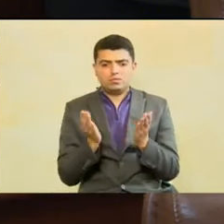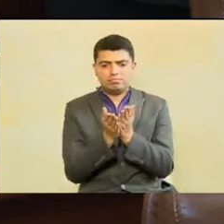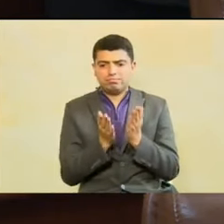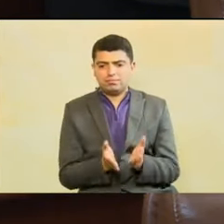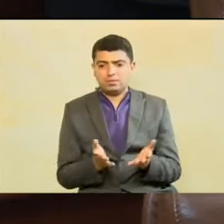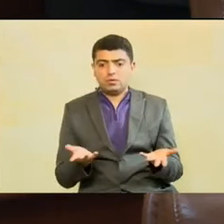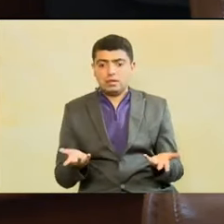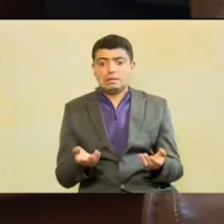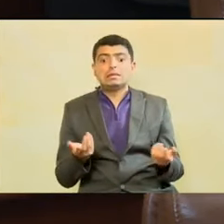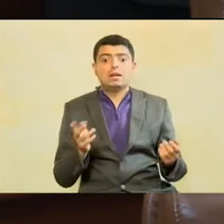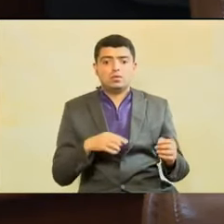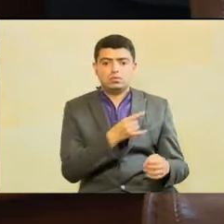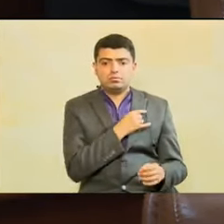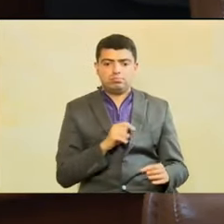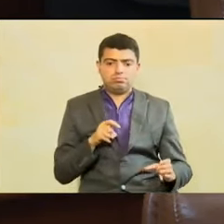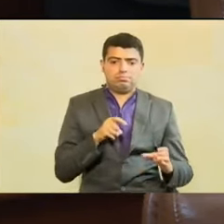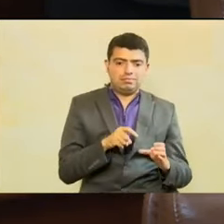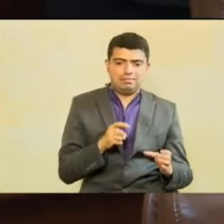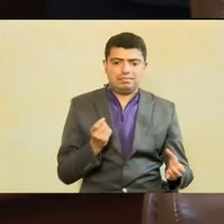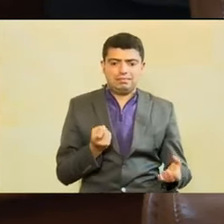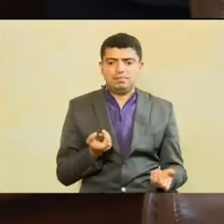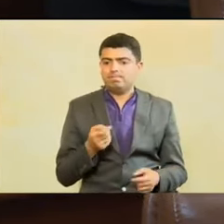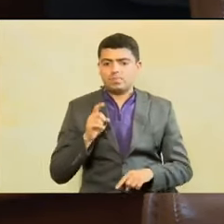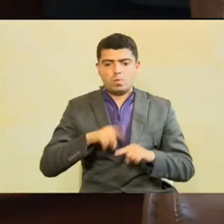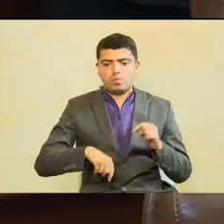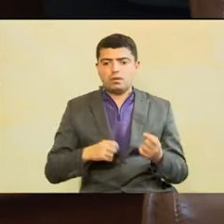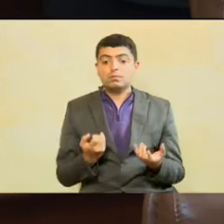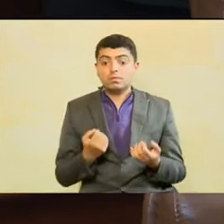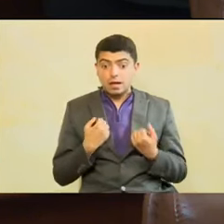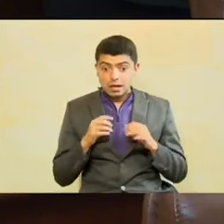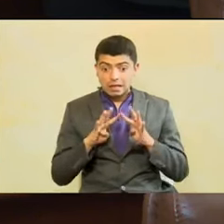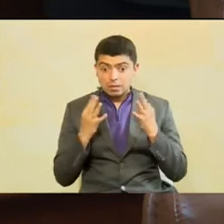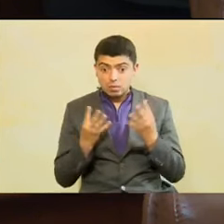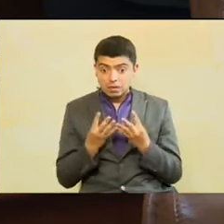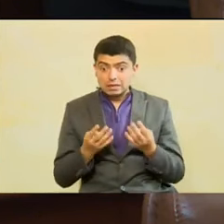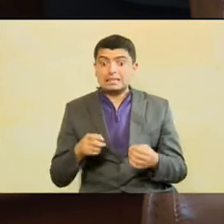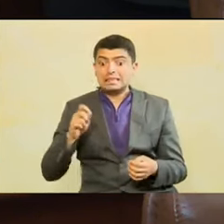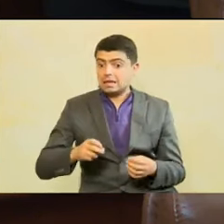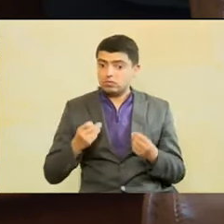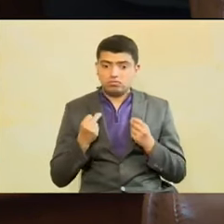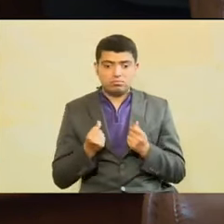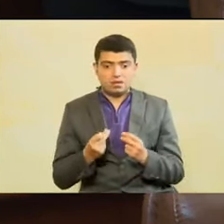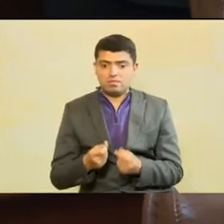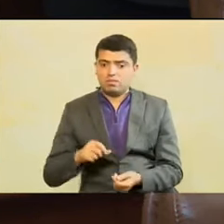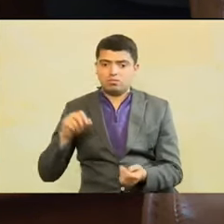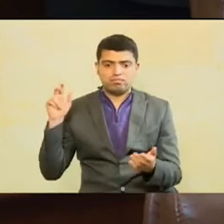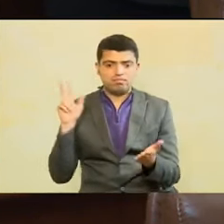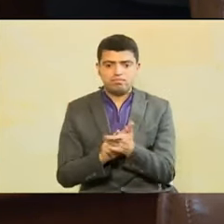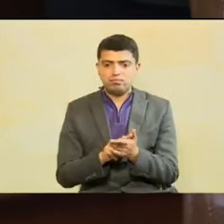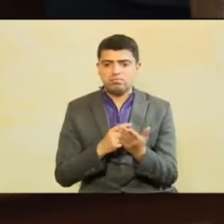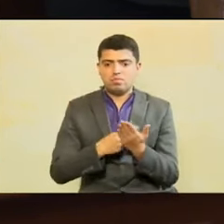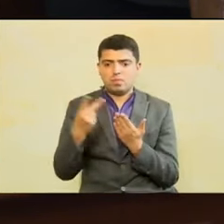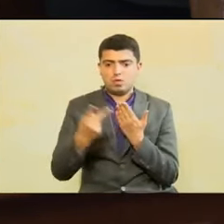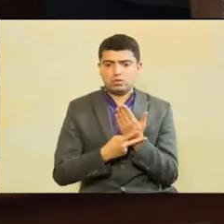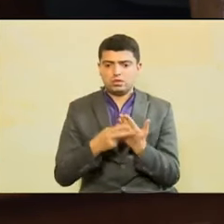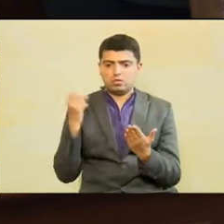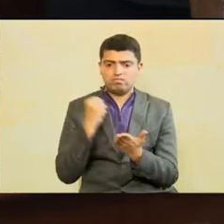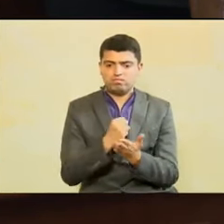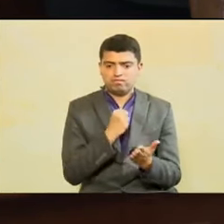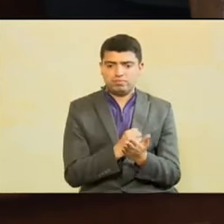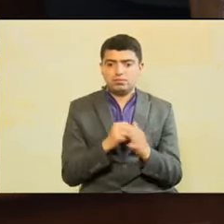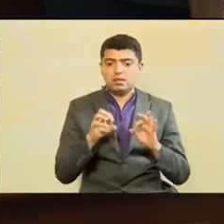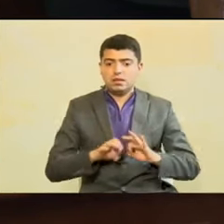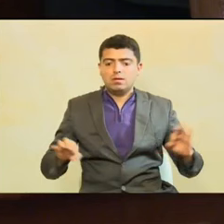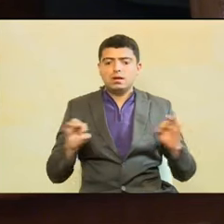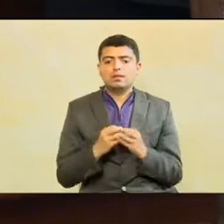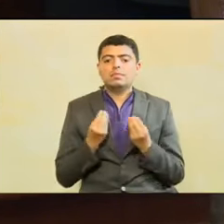van a quedar por fuera del sistema si nosotros aquí en el congreso no aprobamos este proyecto de ley bien importante para